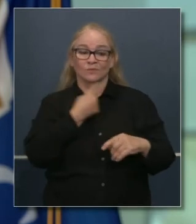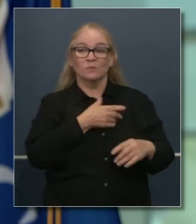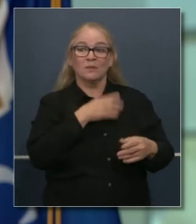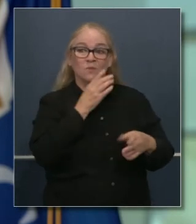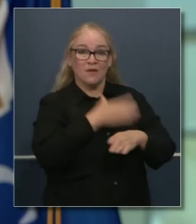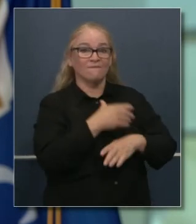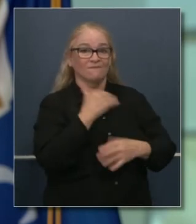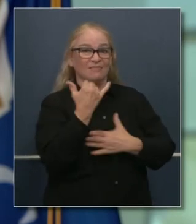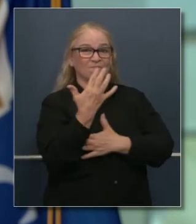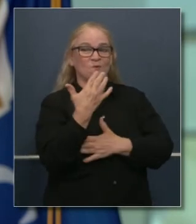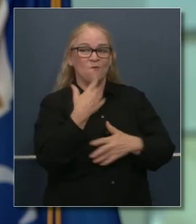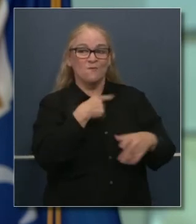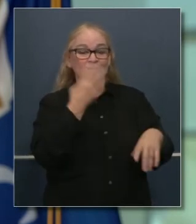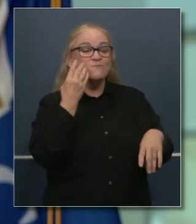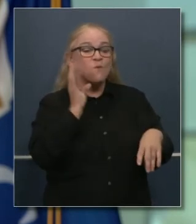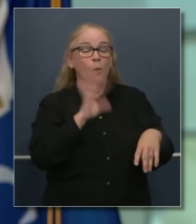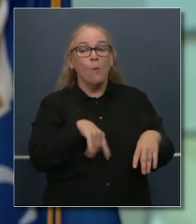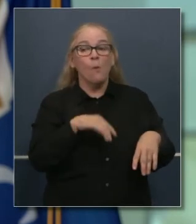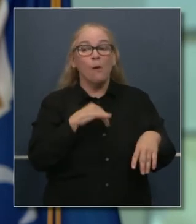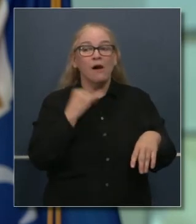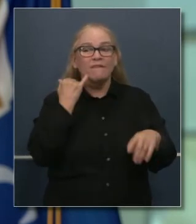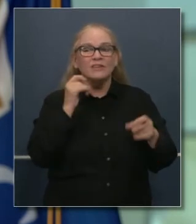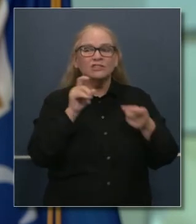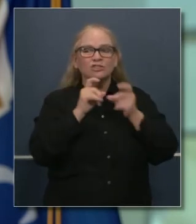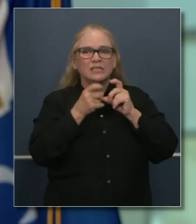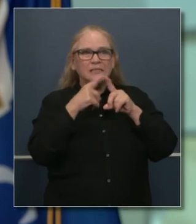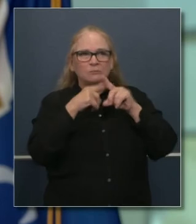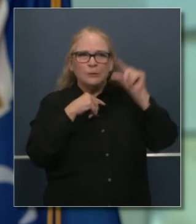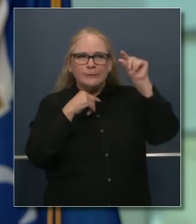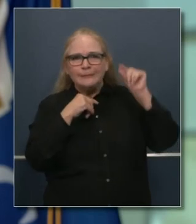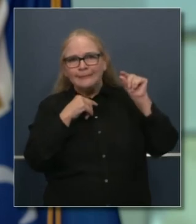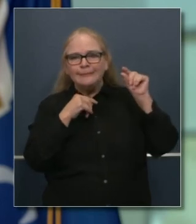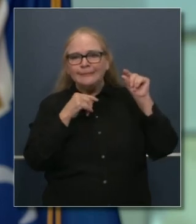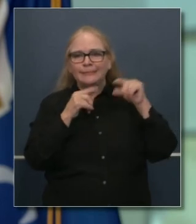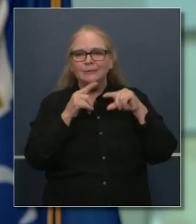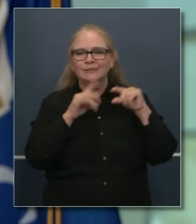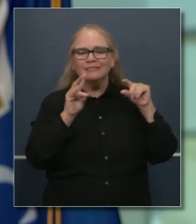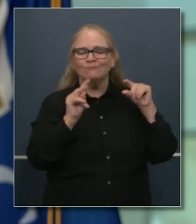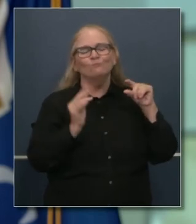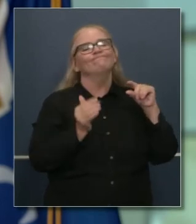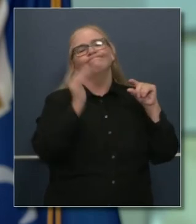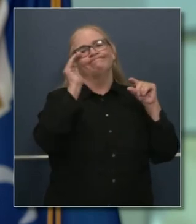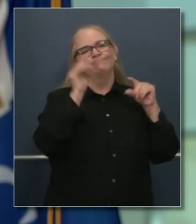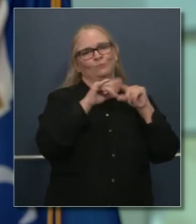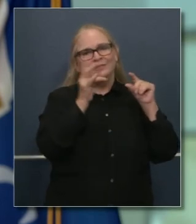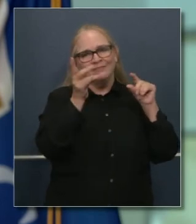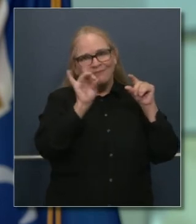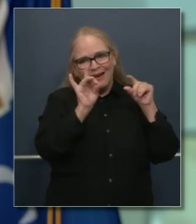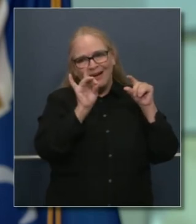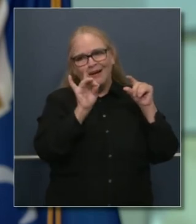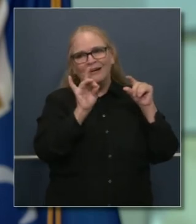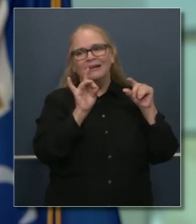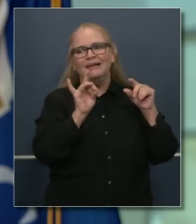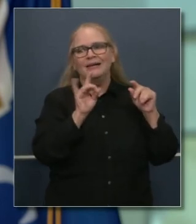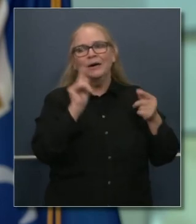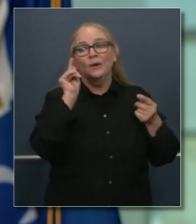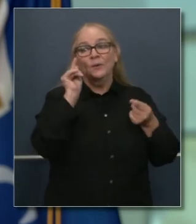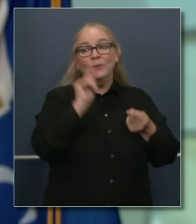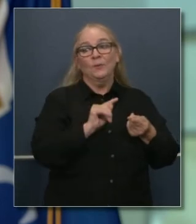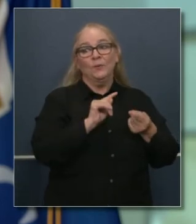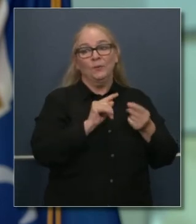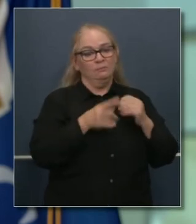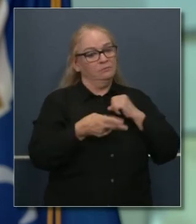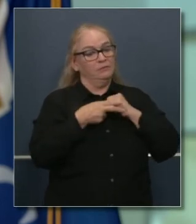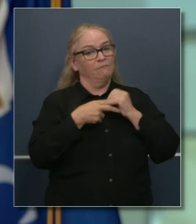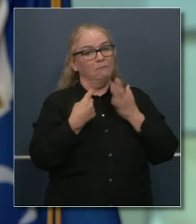dije a mi esposa que márquez 5 grados de diferencia en su termostato puede